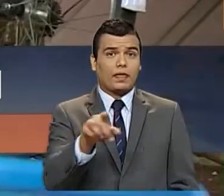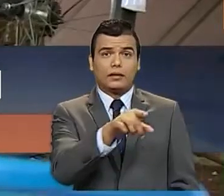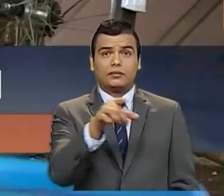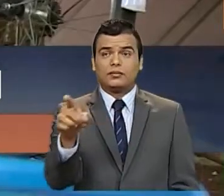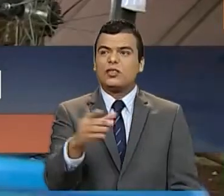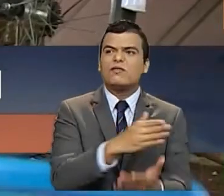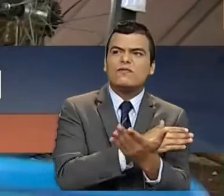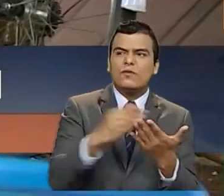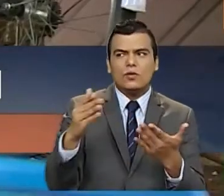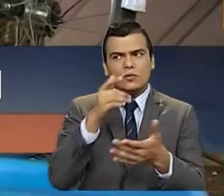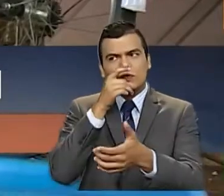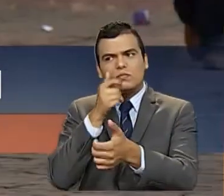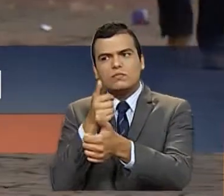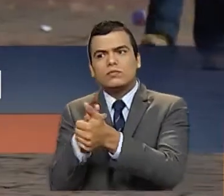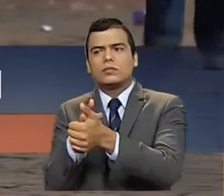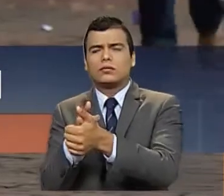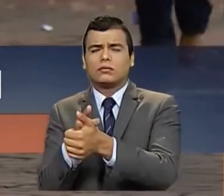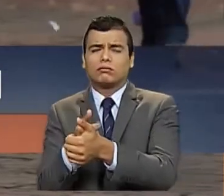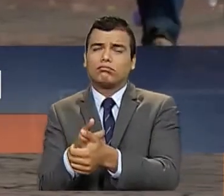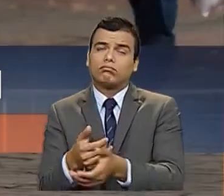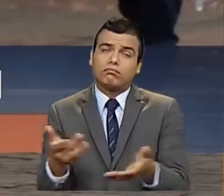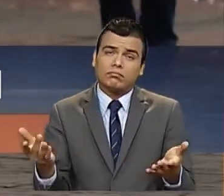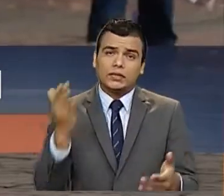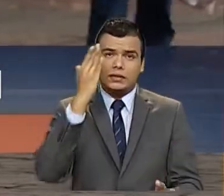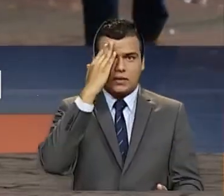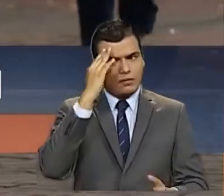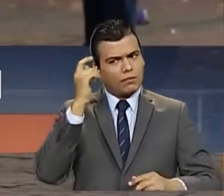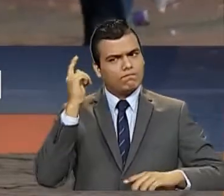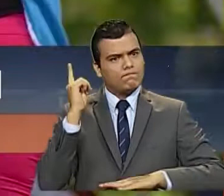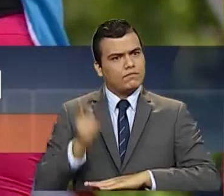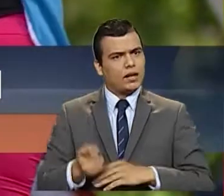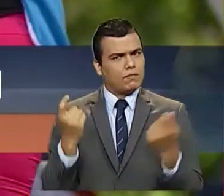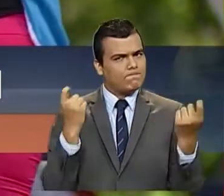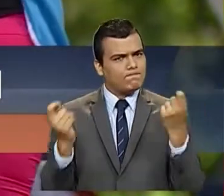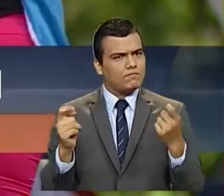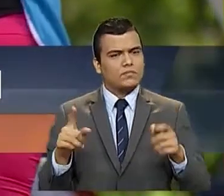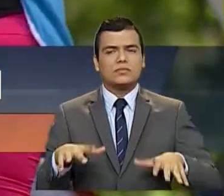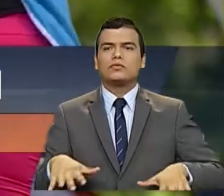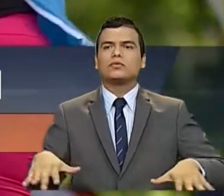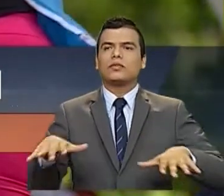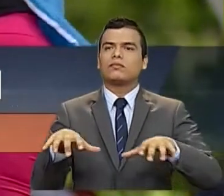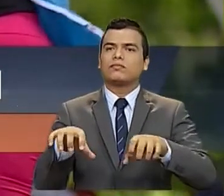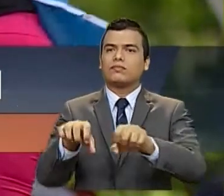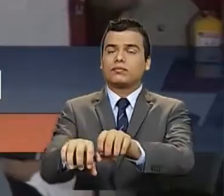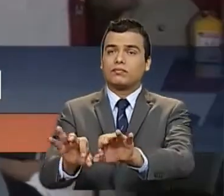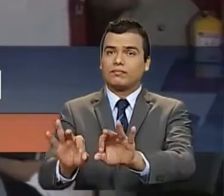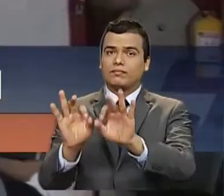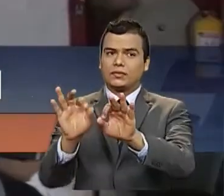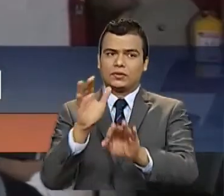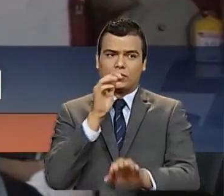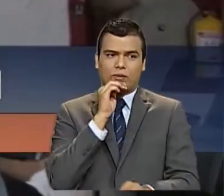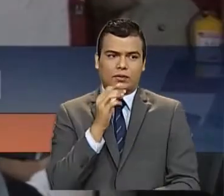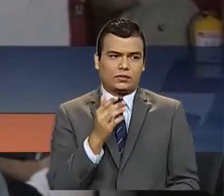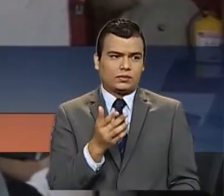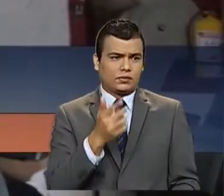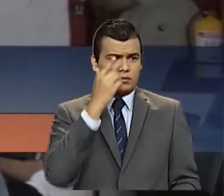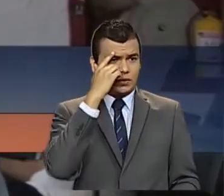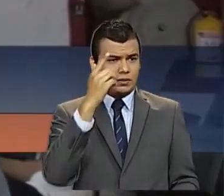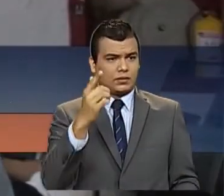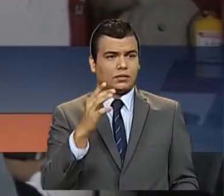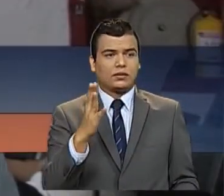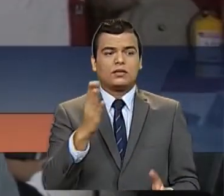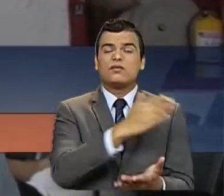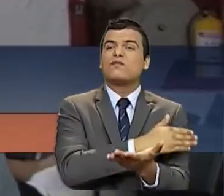desalojos y la persecución, sí queda claro que se ejercerá control sobre el espacio invadido no regulado. La política no pretende hacer